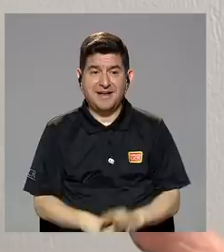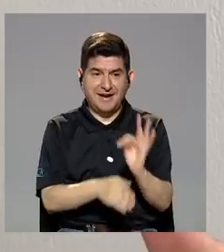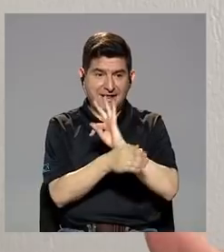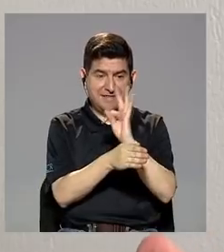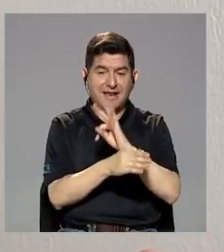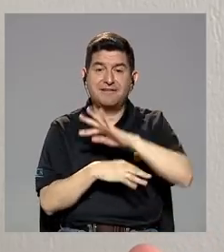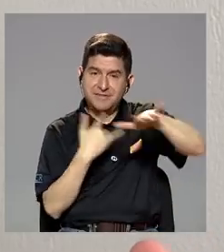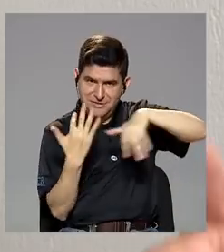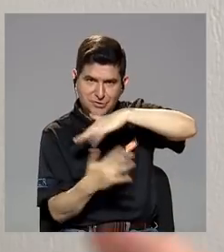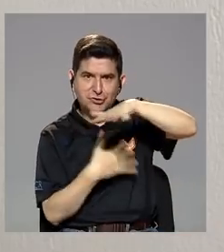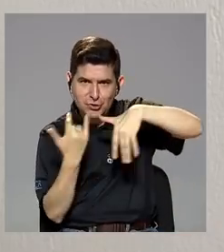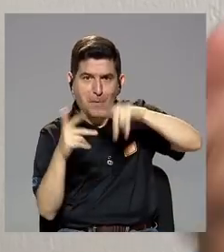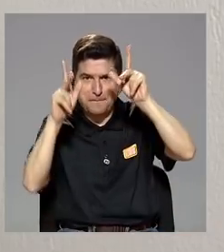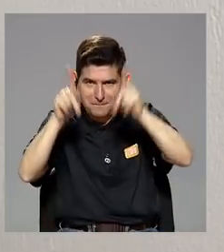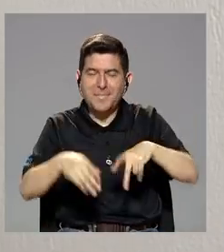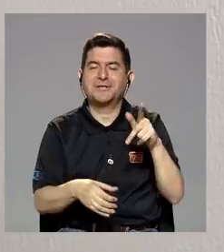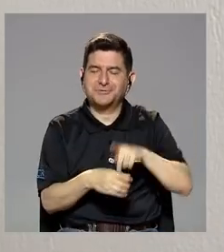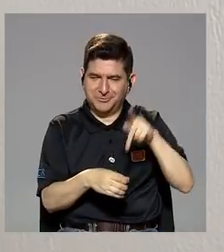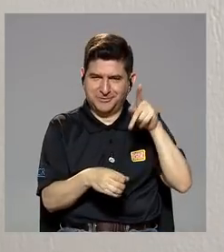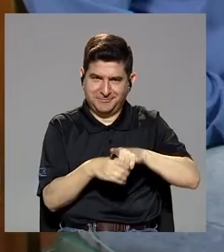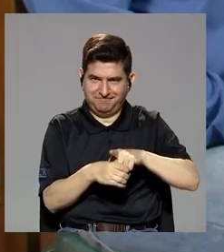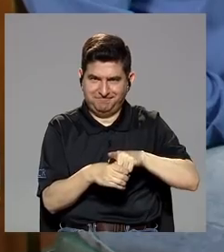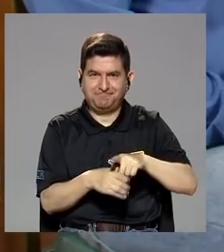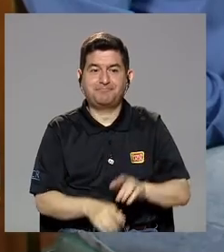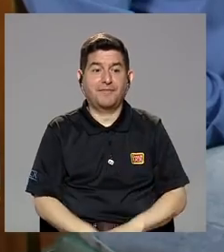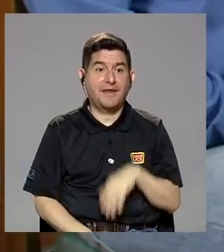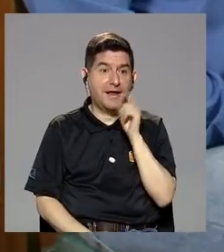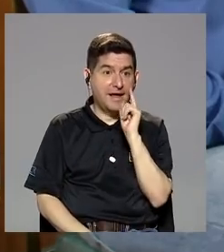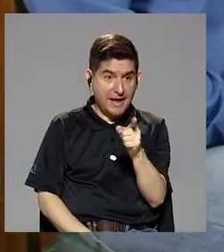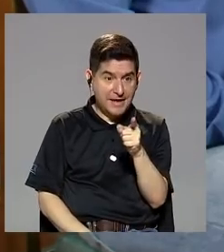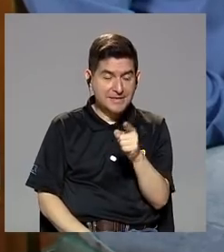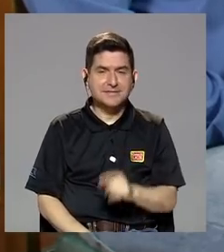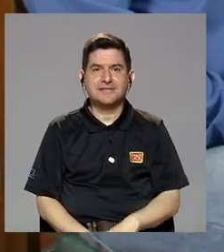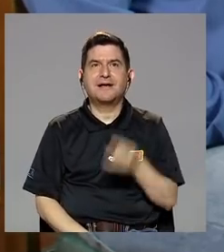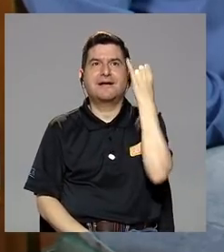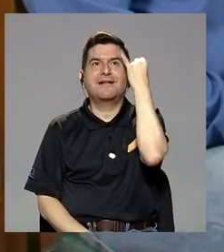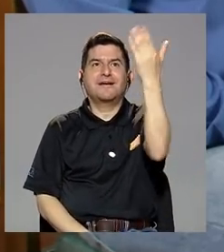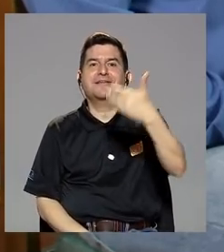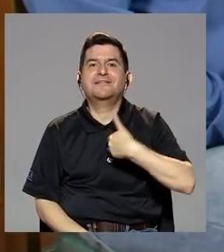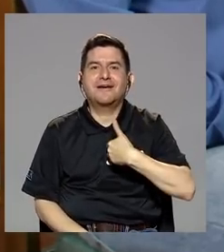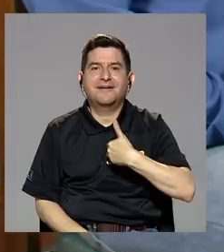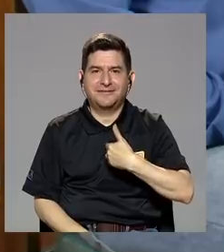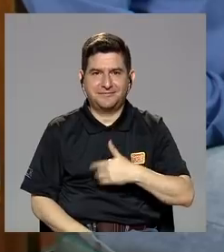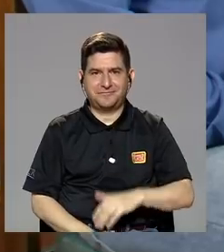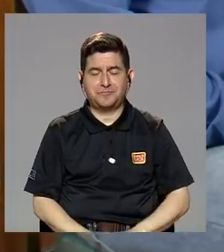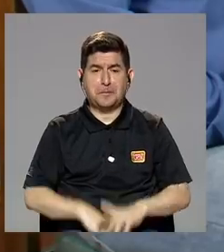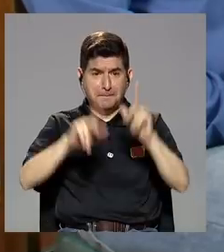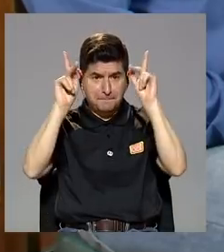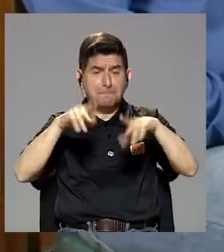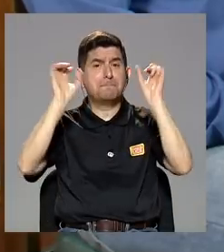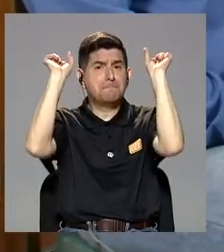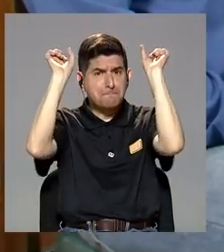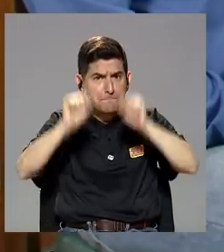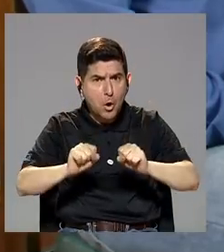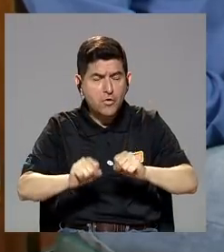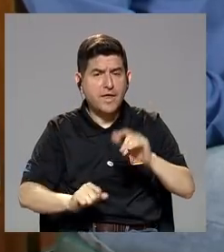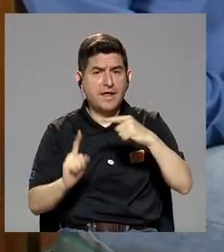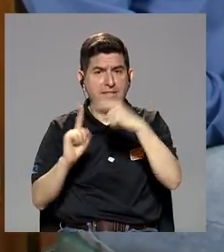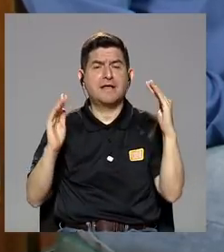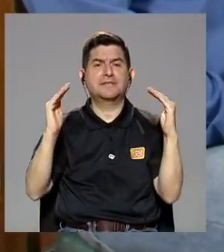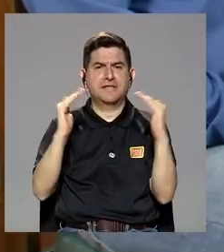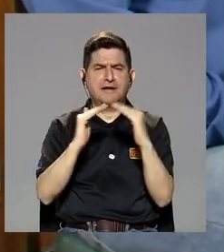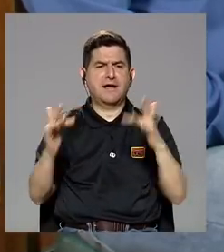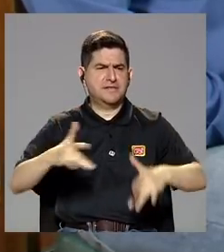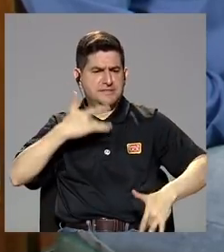televisión interactiva donde la gente participe eso era todo el sentido de eso y que la gente pudiera desde su casa